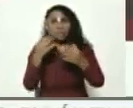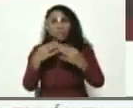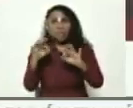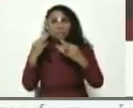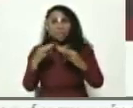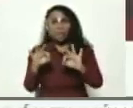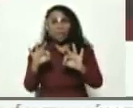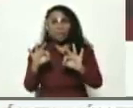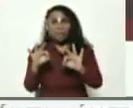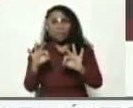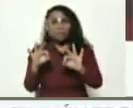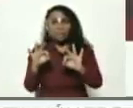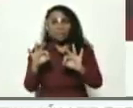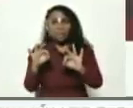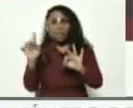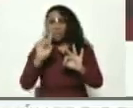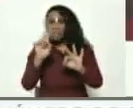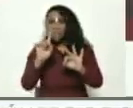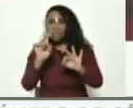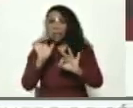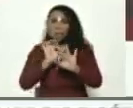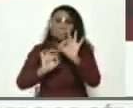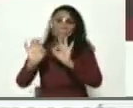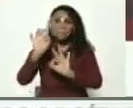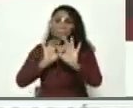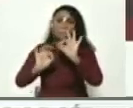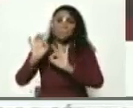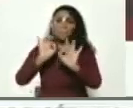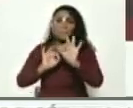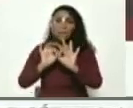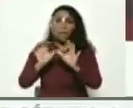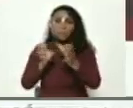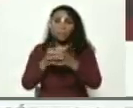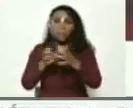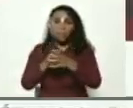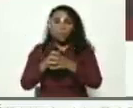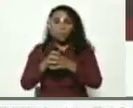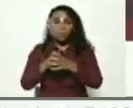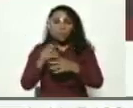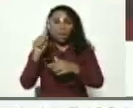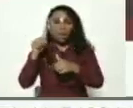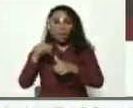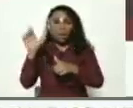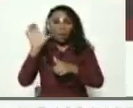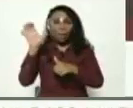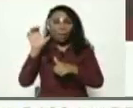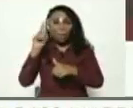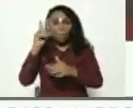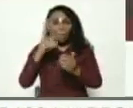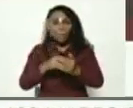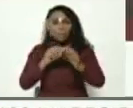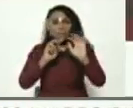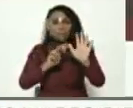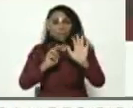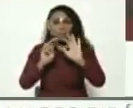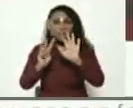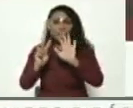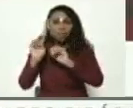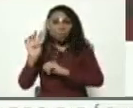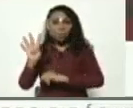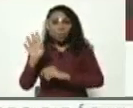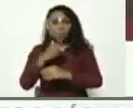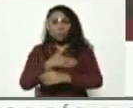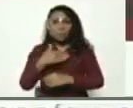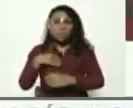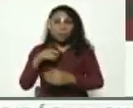naturalizado. Nos lo explican los pardos del batallón de Caracas, que en 1774 quieren excluir